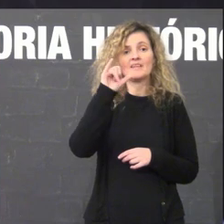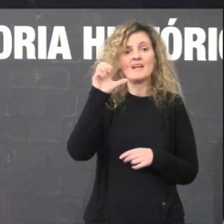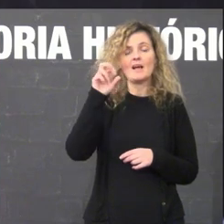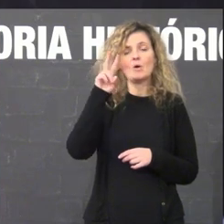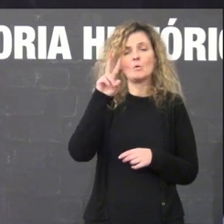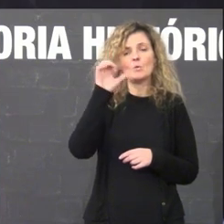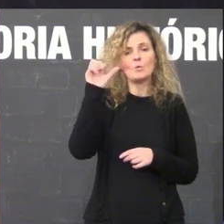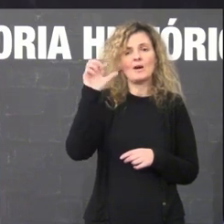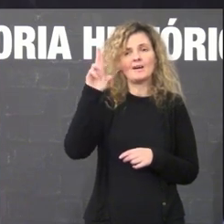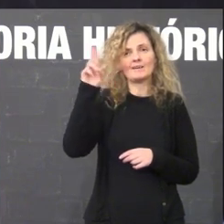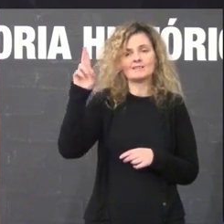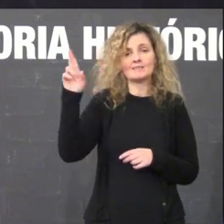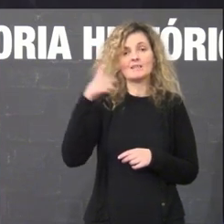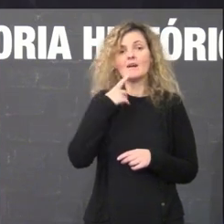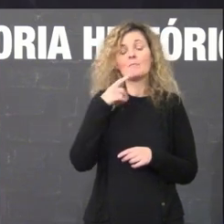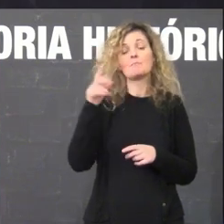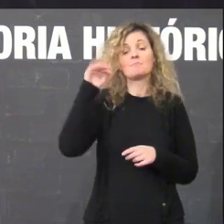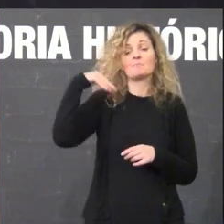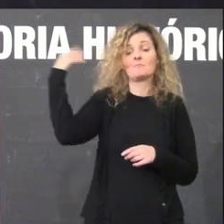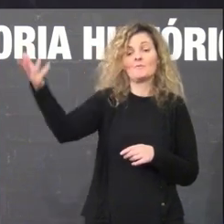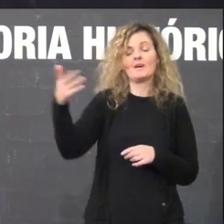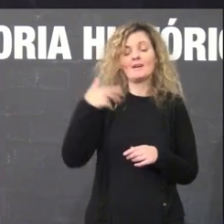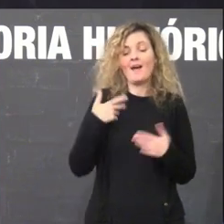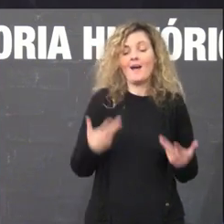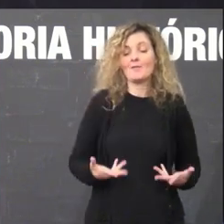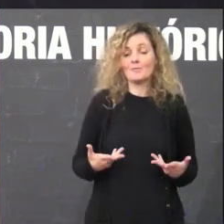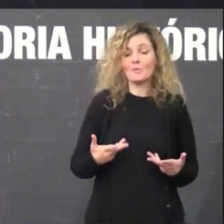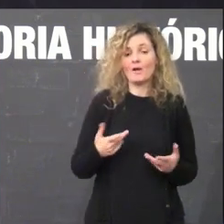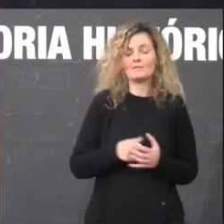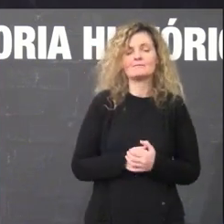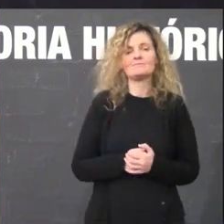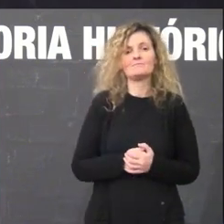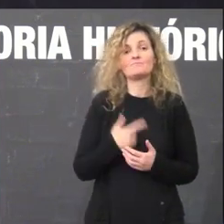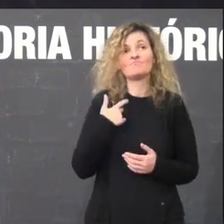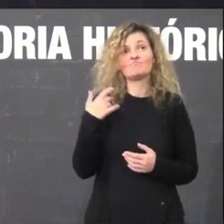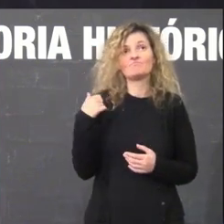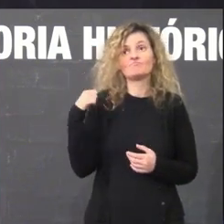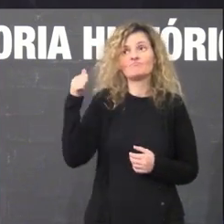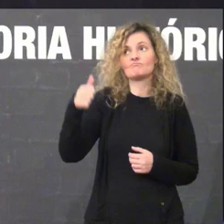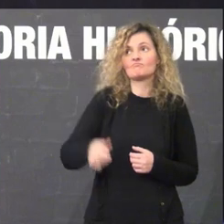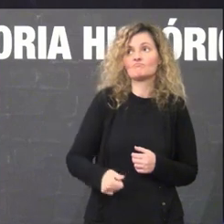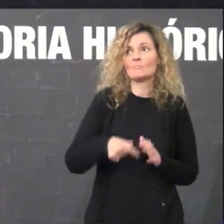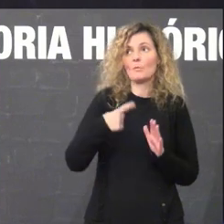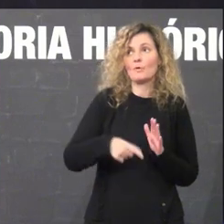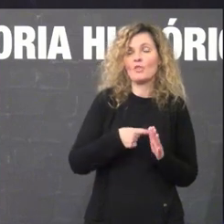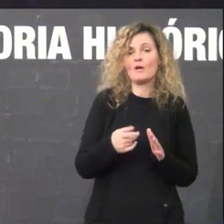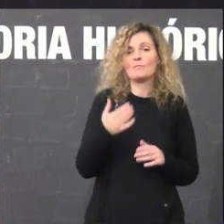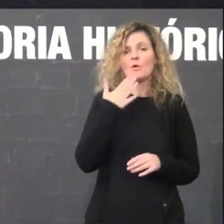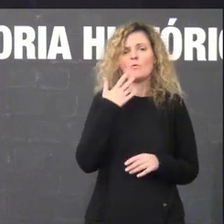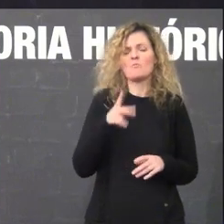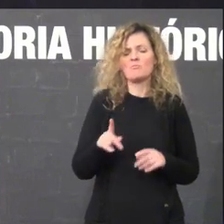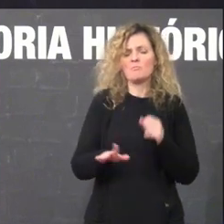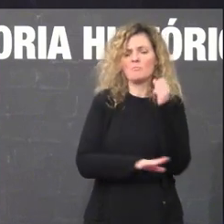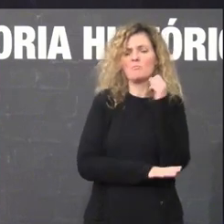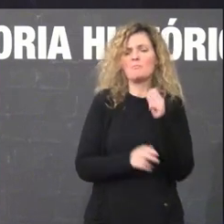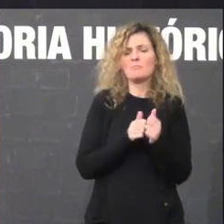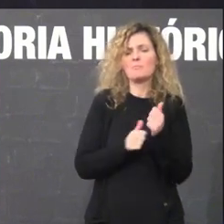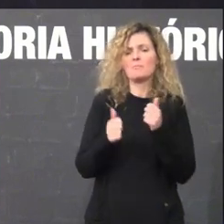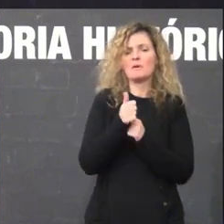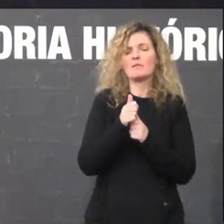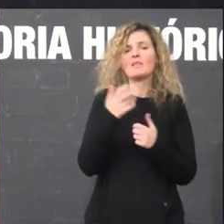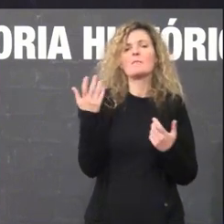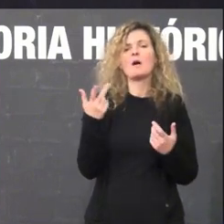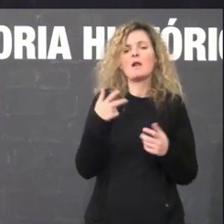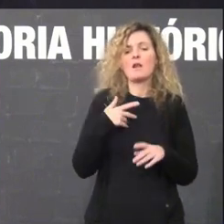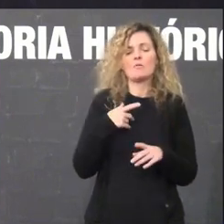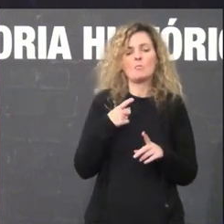potencia extranjera si lo pensamos en el presente en los años de podemos Cuál era el principal ataque a podemos Venezuela